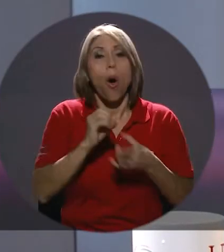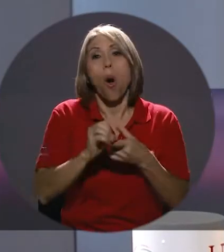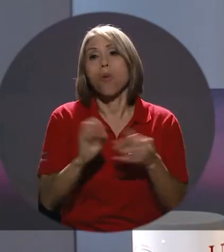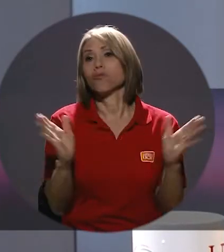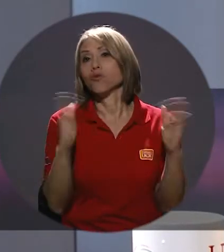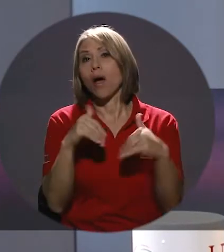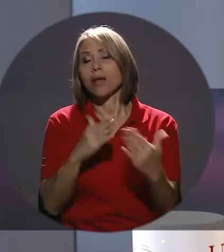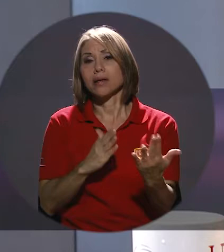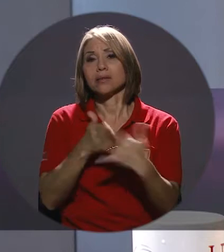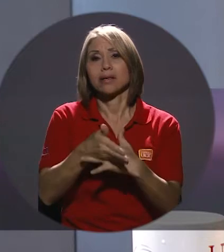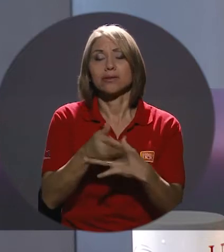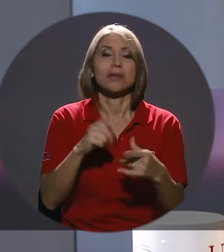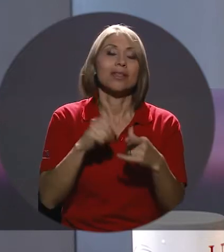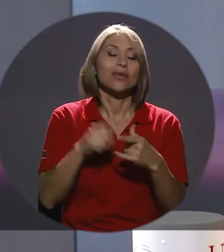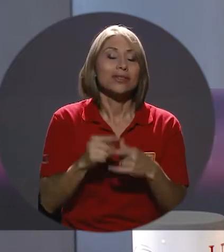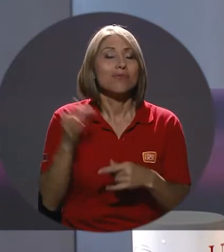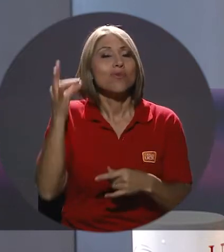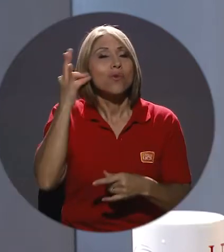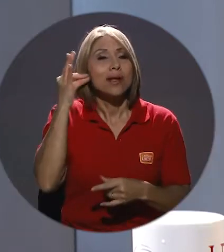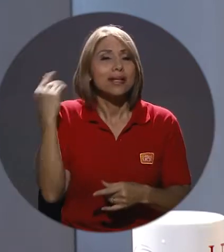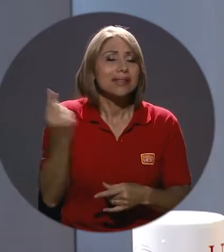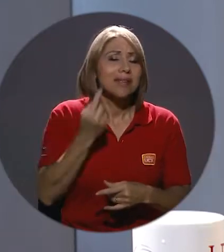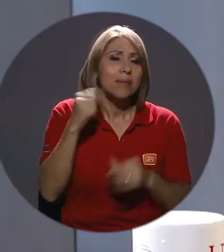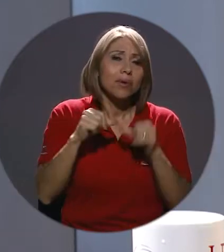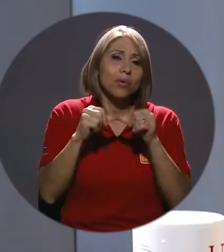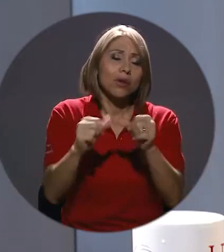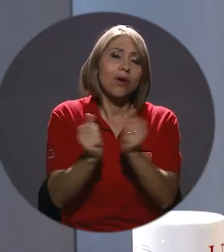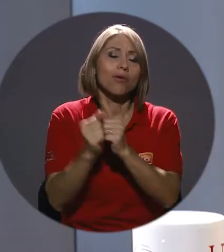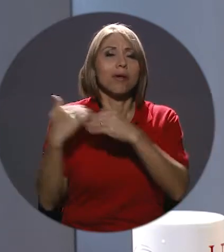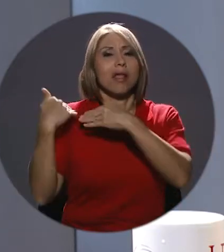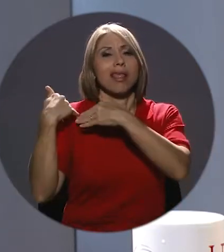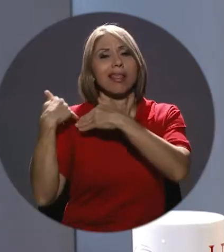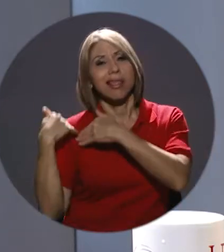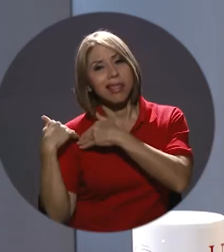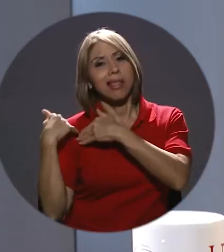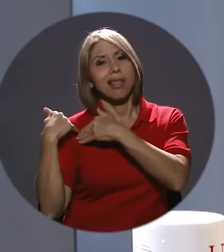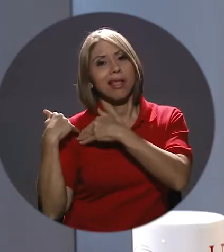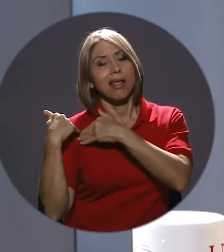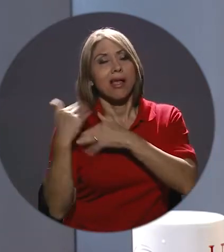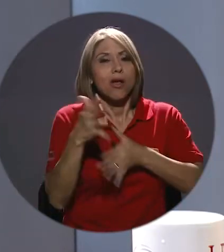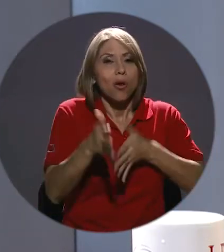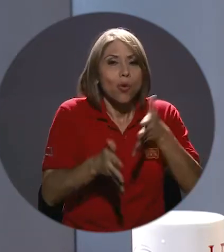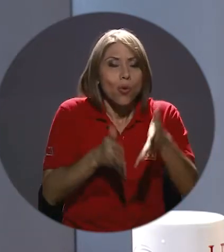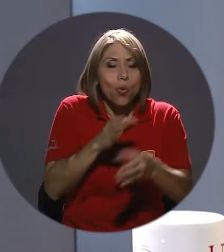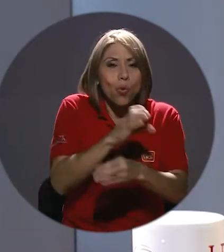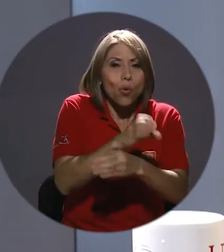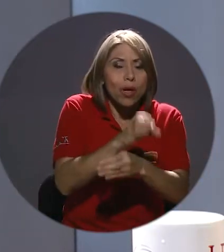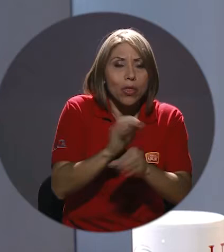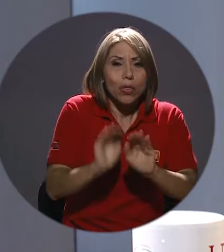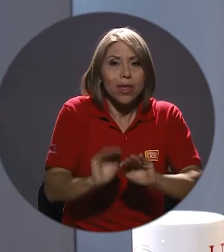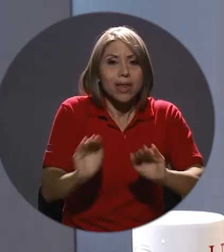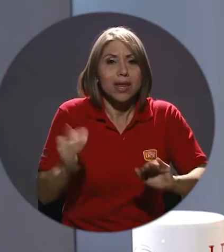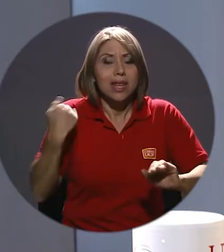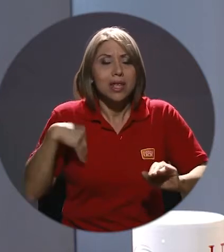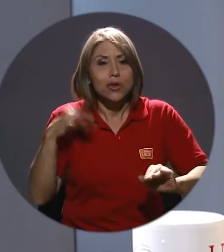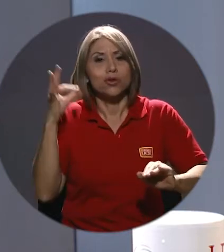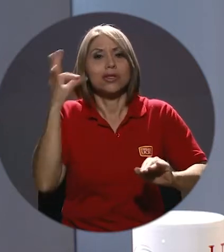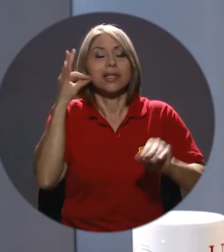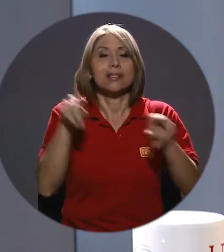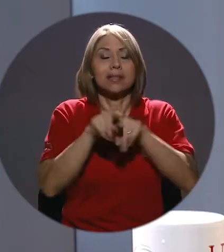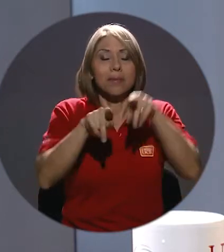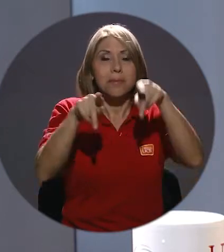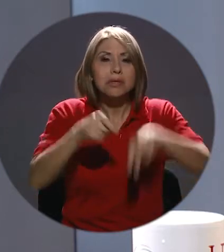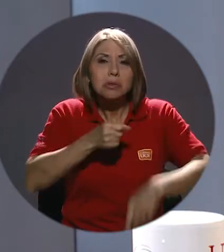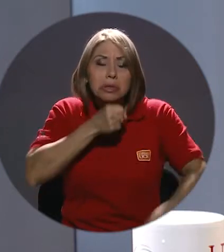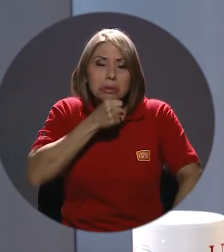mujeres pues siguen teniendo sobre sus hombros la responsabilidad prácticamente del 100% del cuidado, tanto de niños, niñas y personas